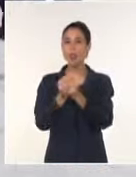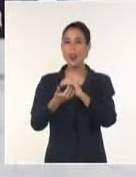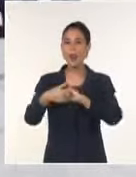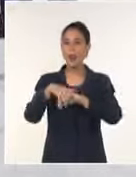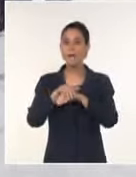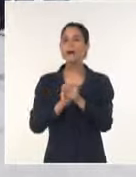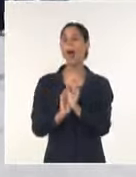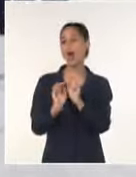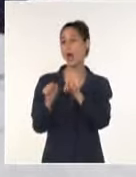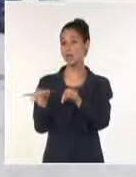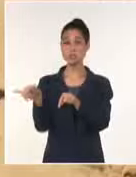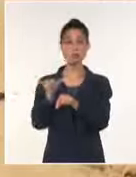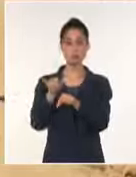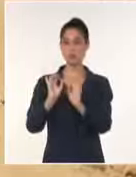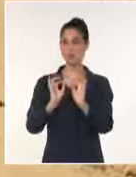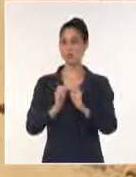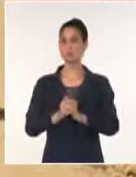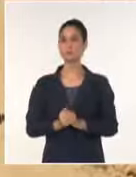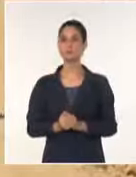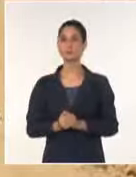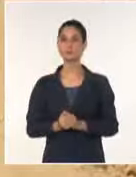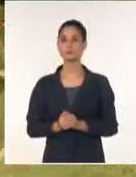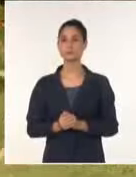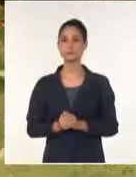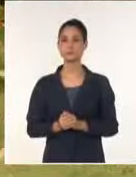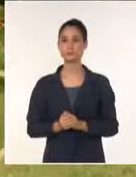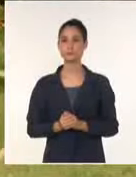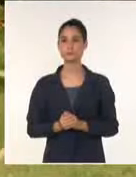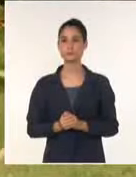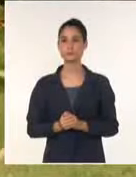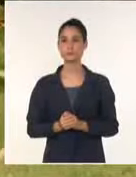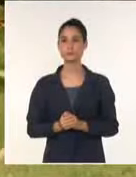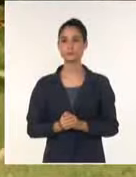en espacios públicos. Gisela García Rivero, Canal Cubano de Noticias.